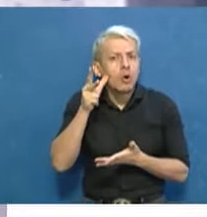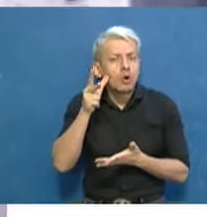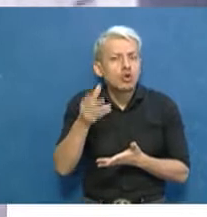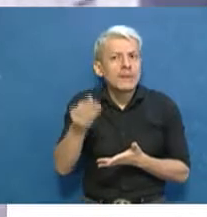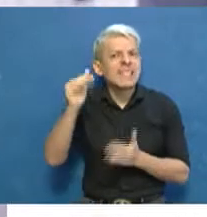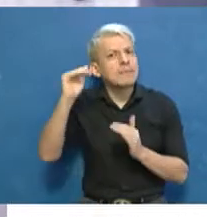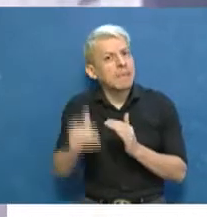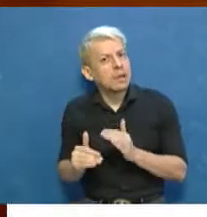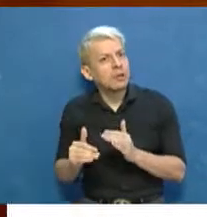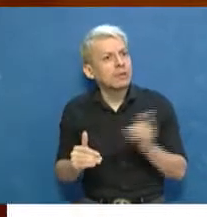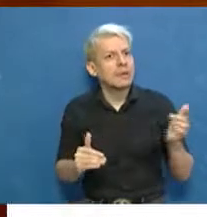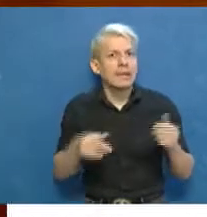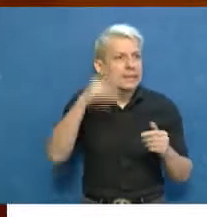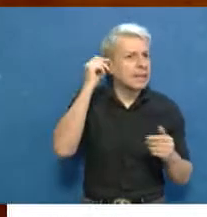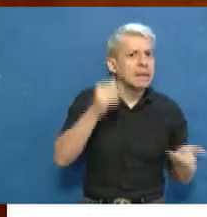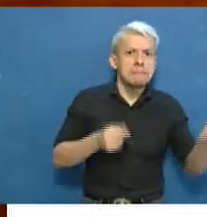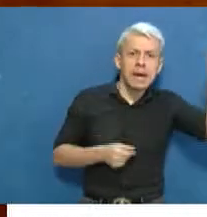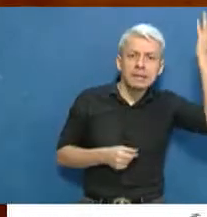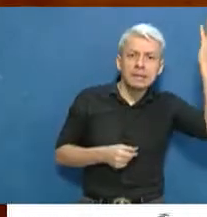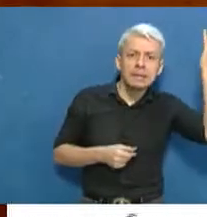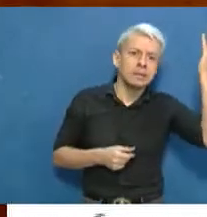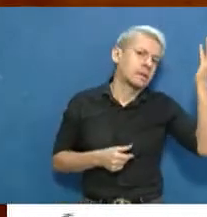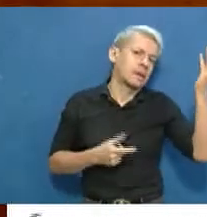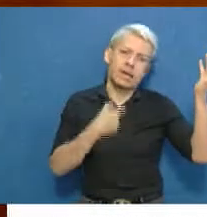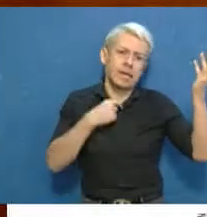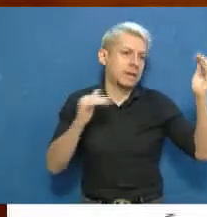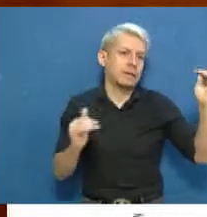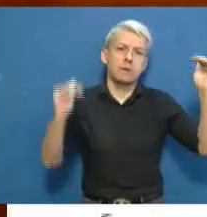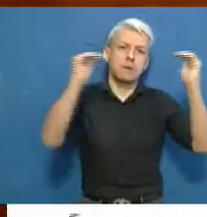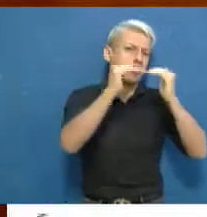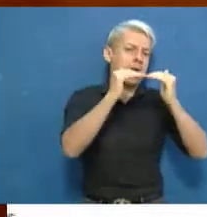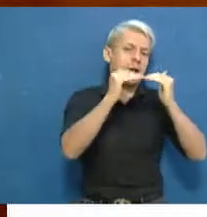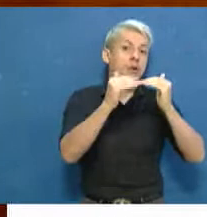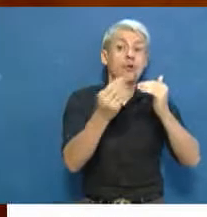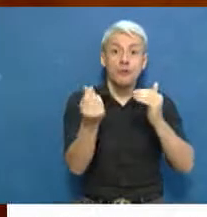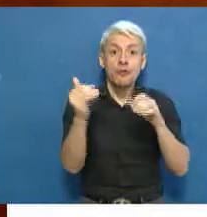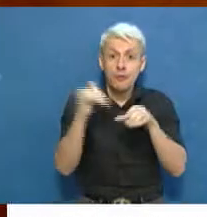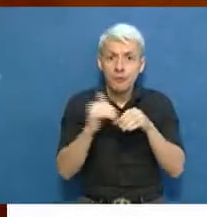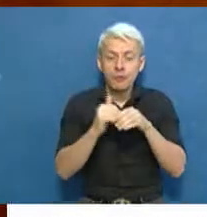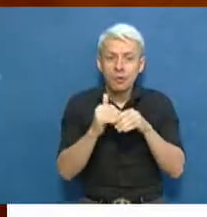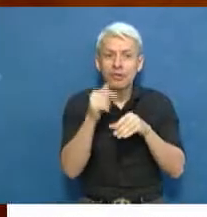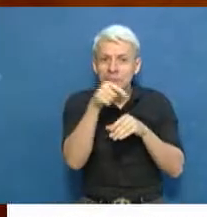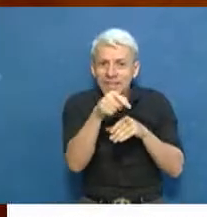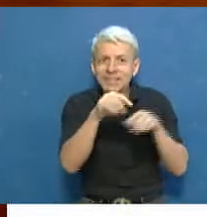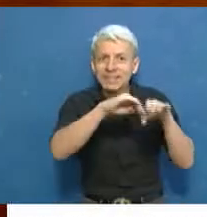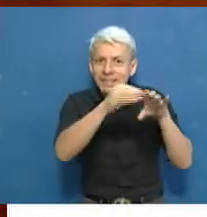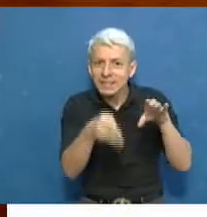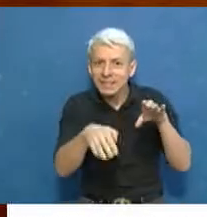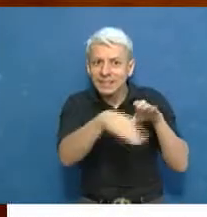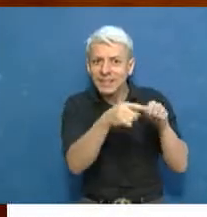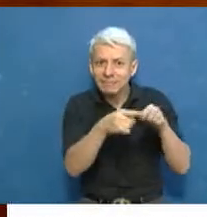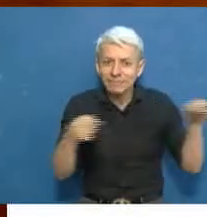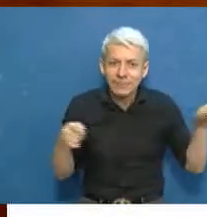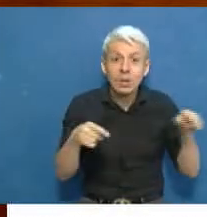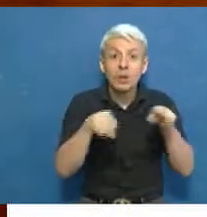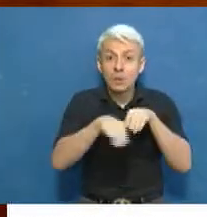chileno. Estamos pidiendo que se equiparen las tarifas y que se haga un fondo para el mantenimiento de todo el tramo de la